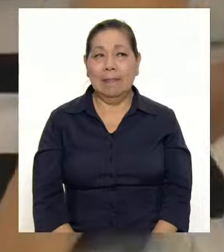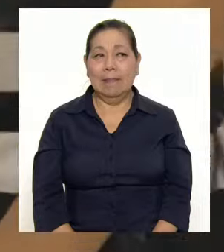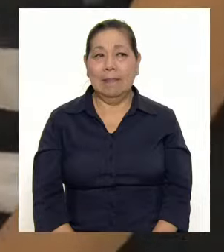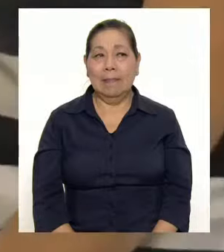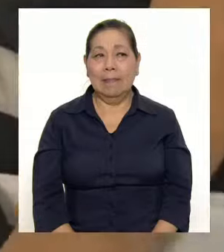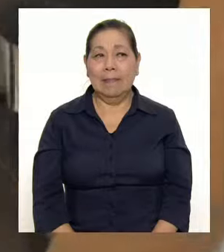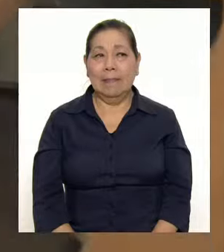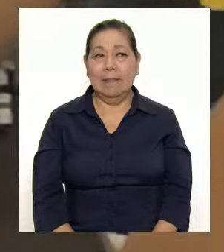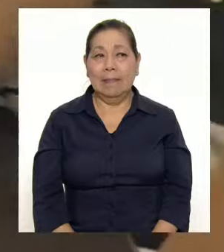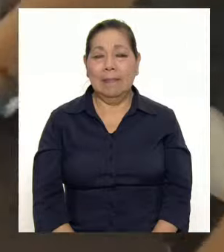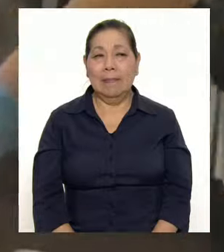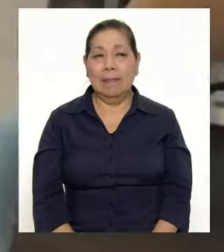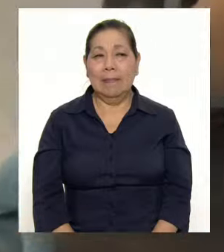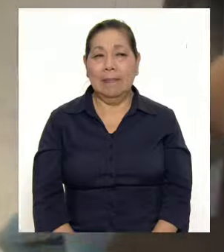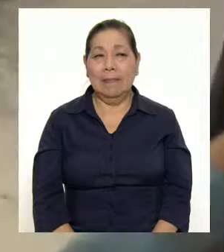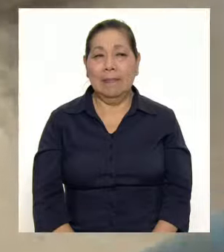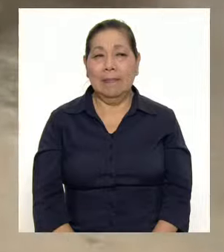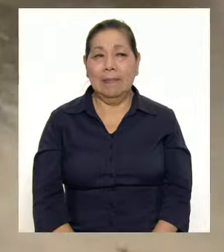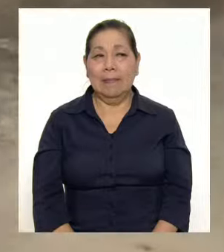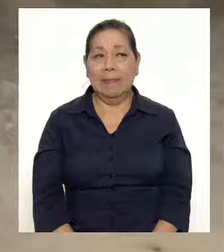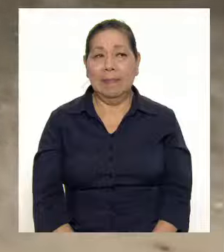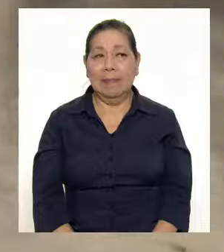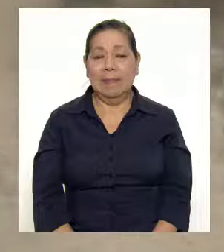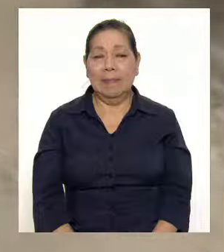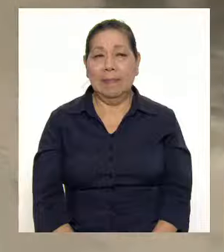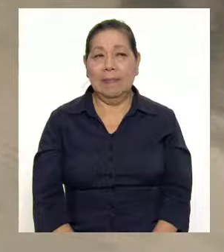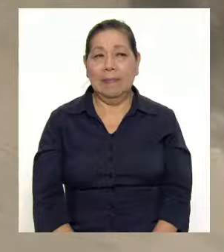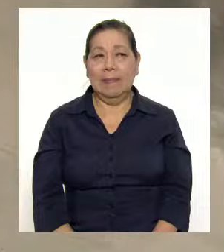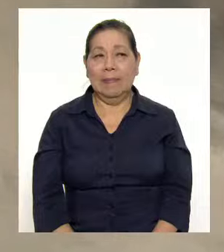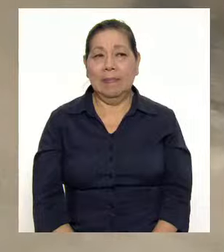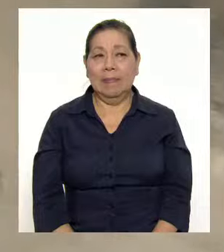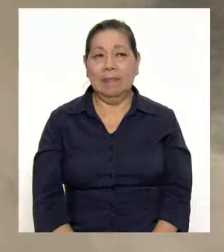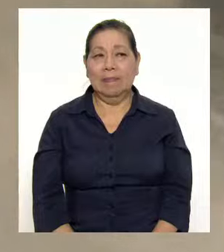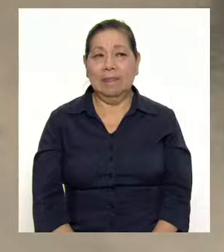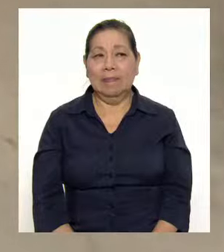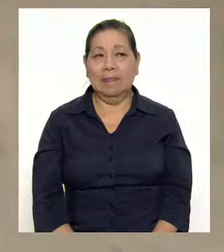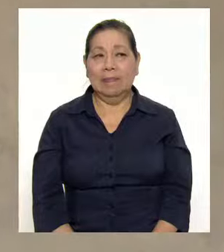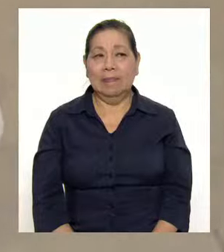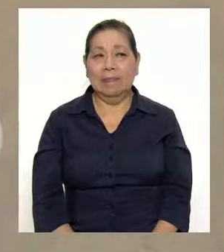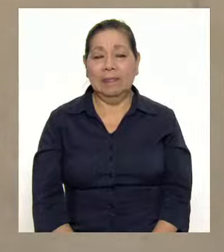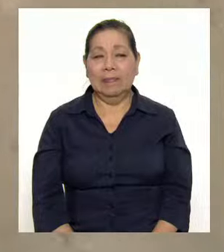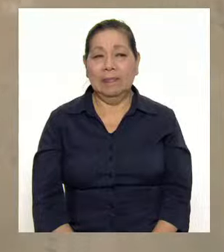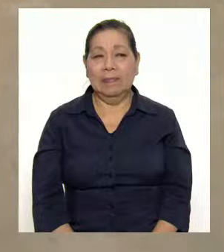Un peso de 9 kilos con 5 gramos de alcaloide cocaína.